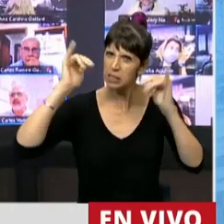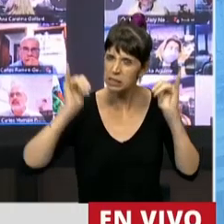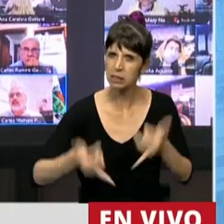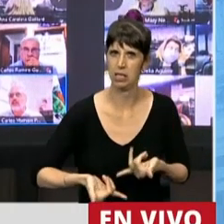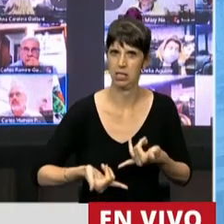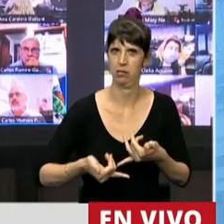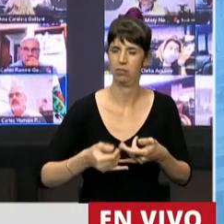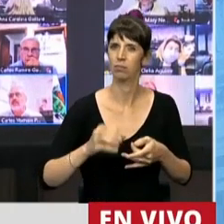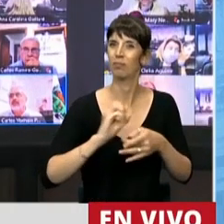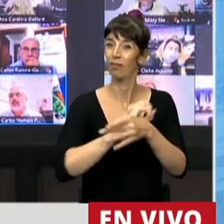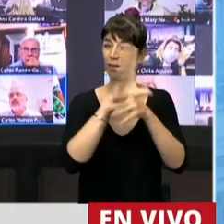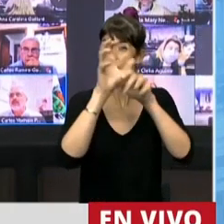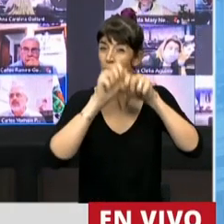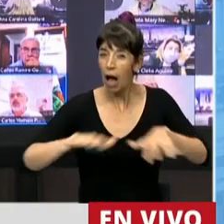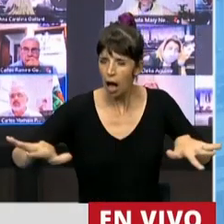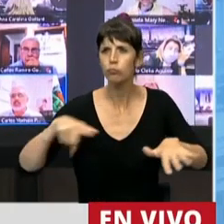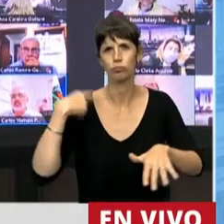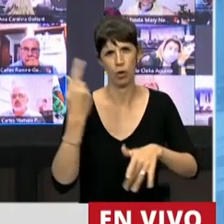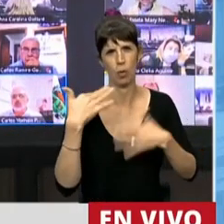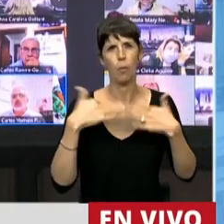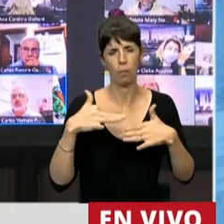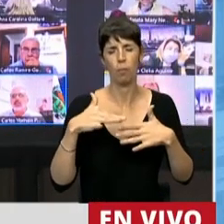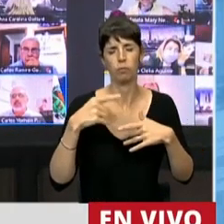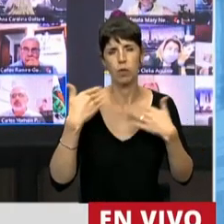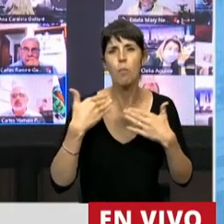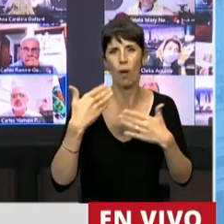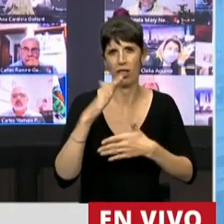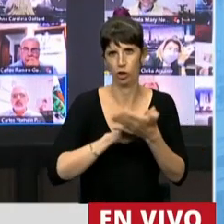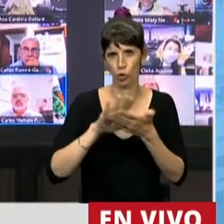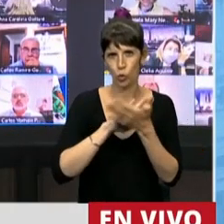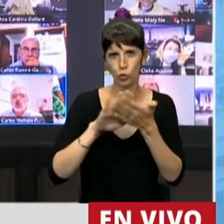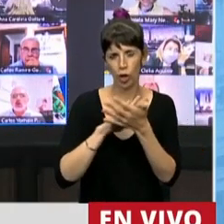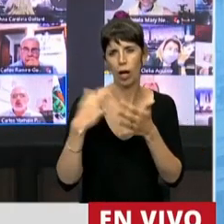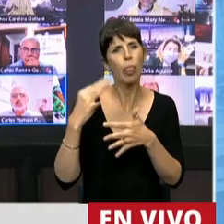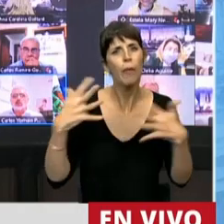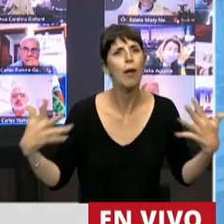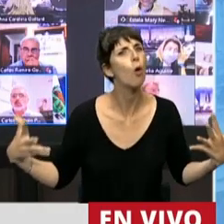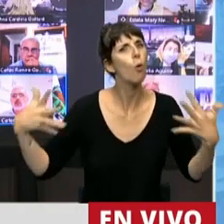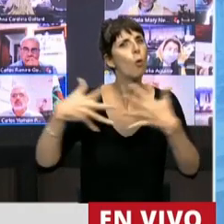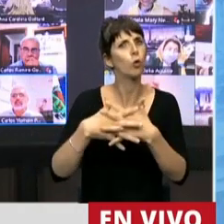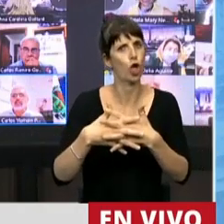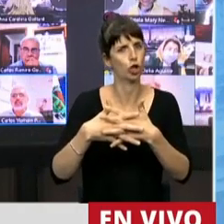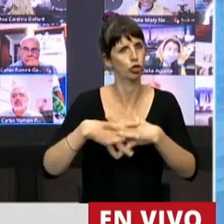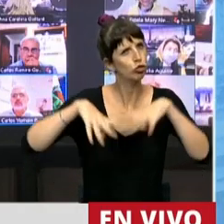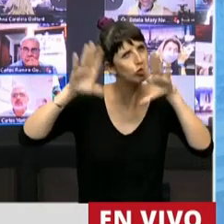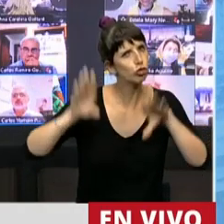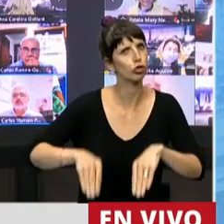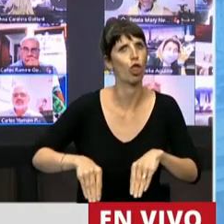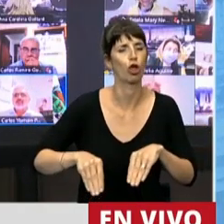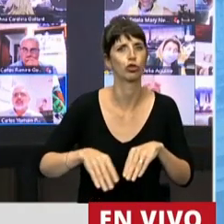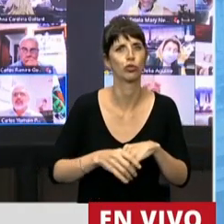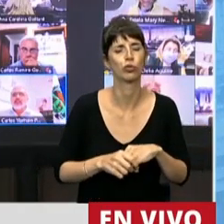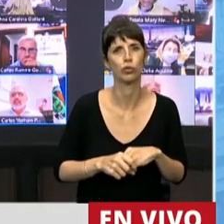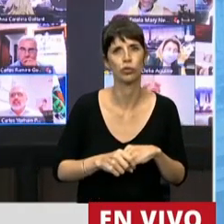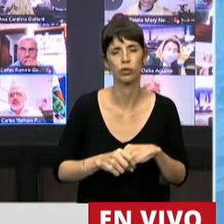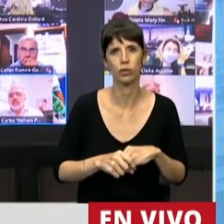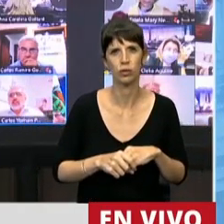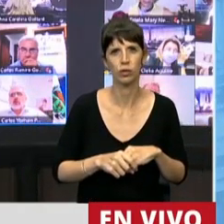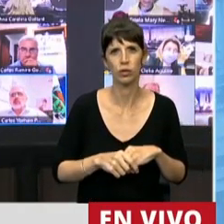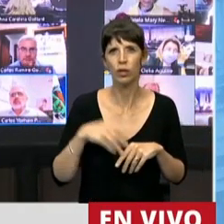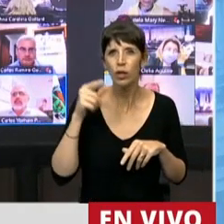pandemia e invitarlos y unirnos todos los argentinos Y con